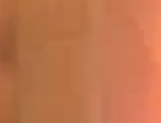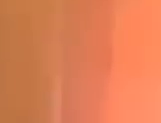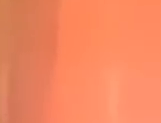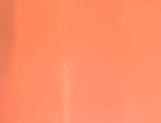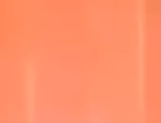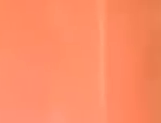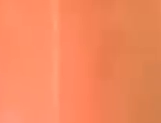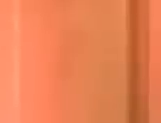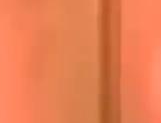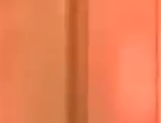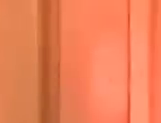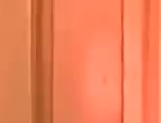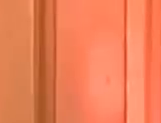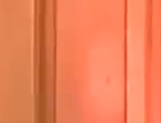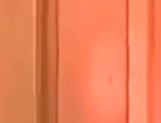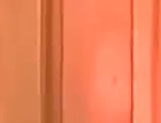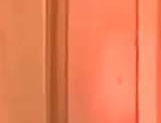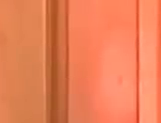Venezuela.